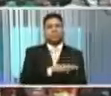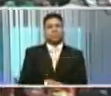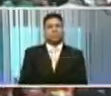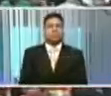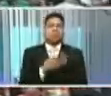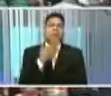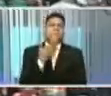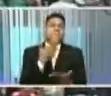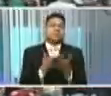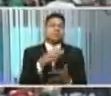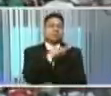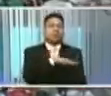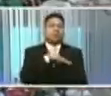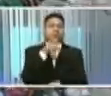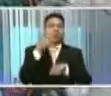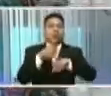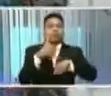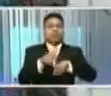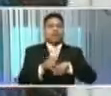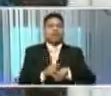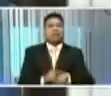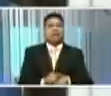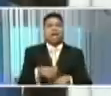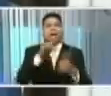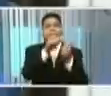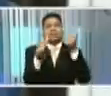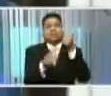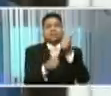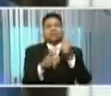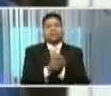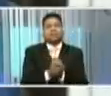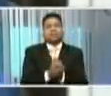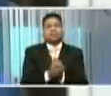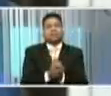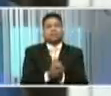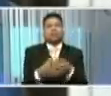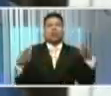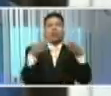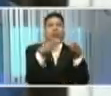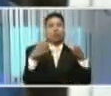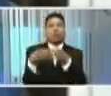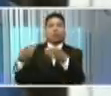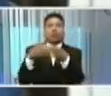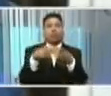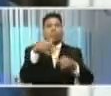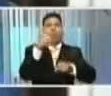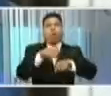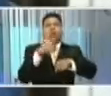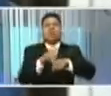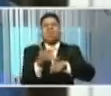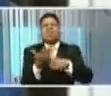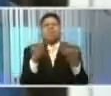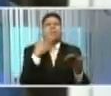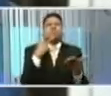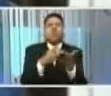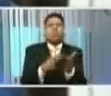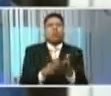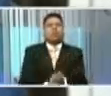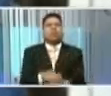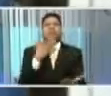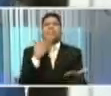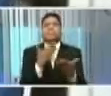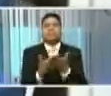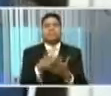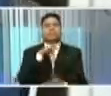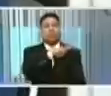Bueno, vicepresidente Jorge Arriaza, reúnase con el equipo de la sexodiversidad para ver cuál es la propuesta. Están pidiendo que se